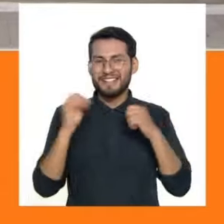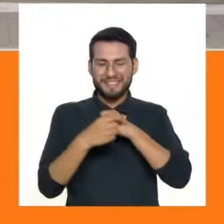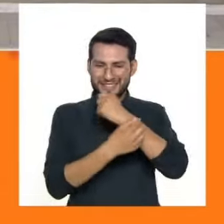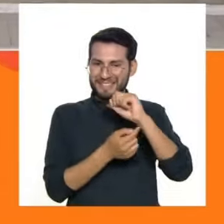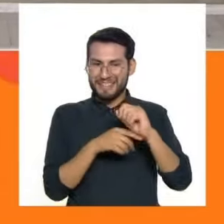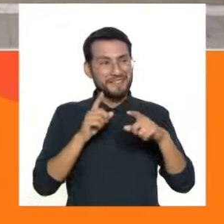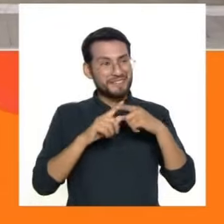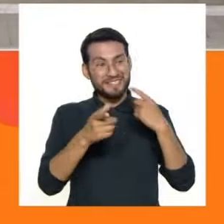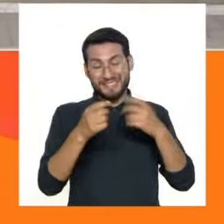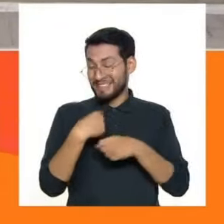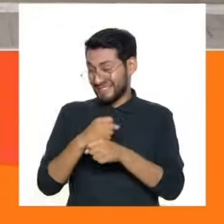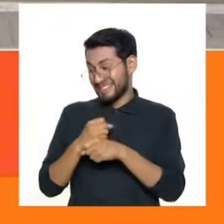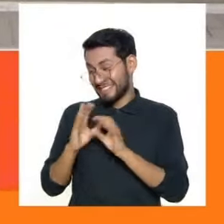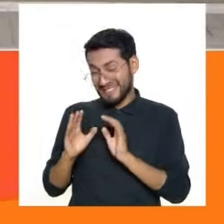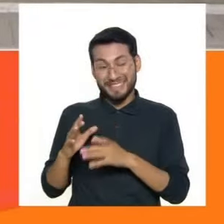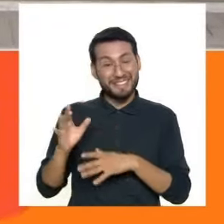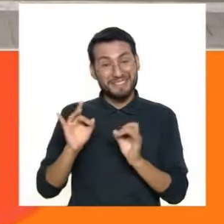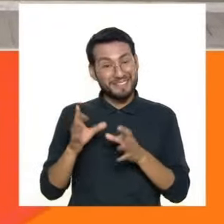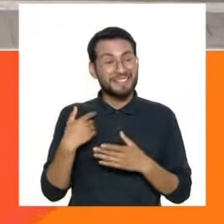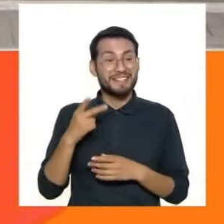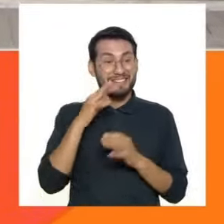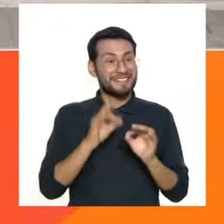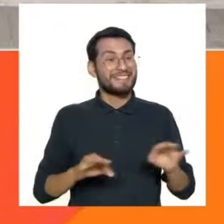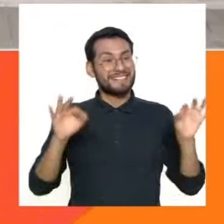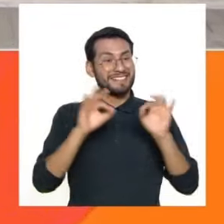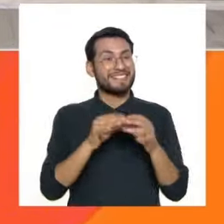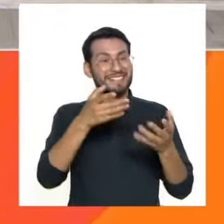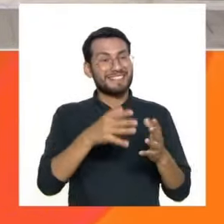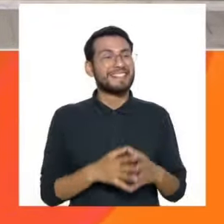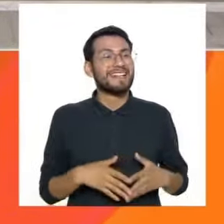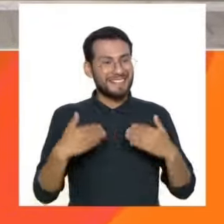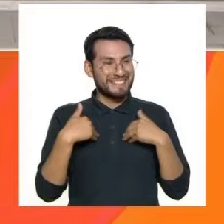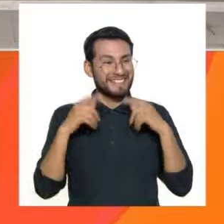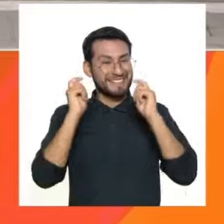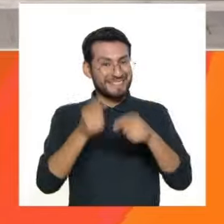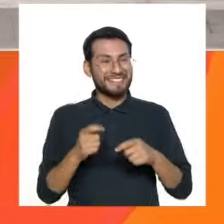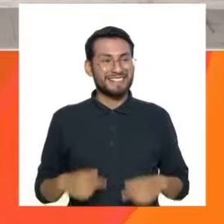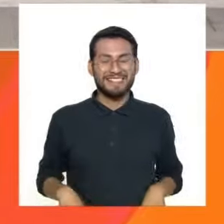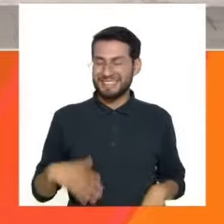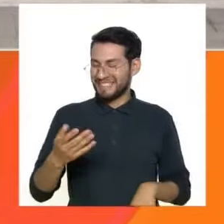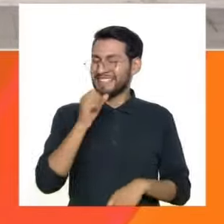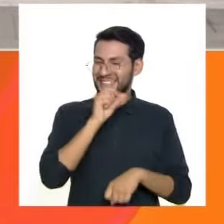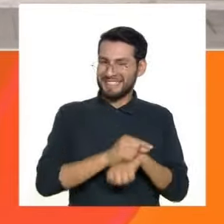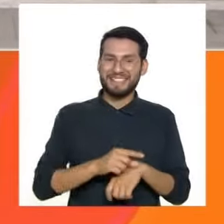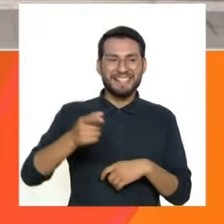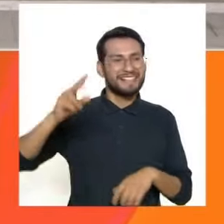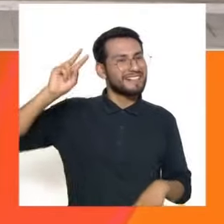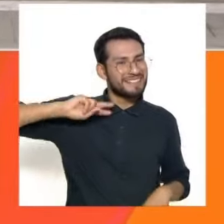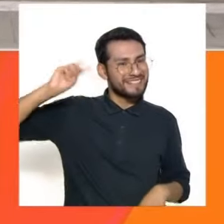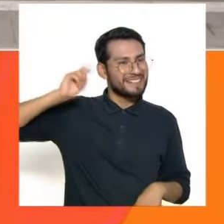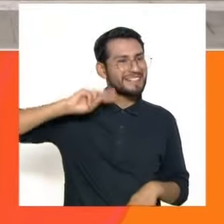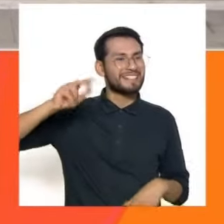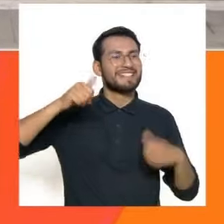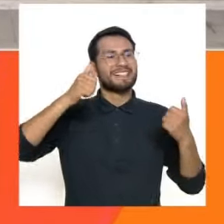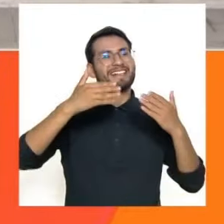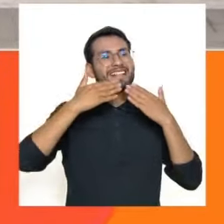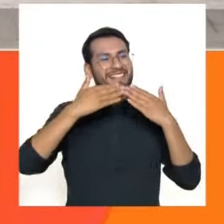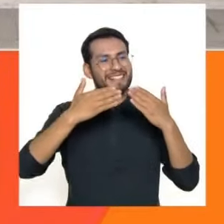pulserita pero algo le hizo algo le hizo no lo importante es que le traigas el regalito mi querido Genaro vanesita